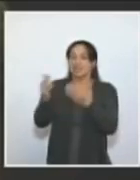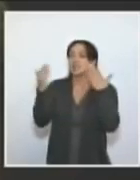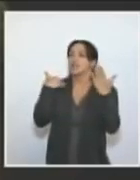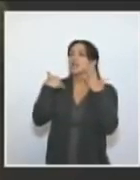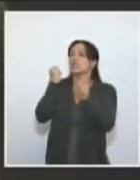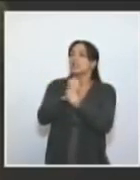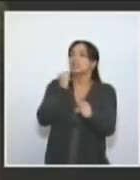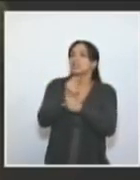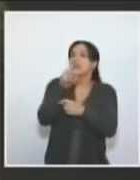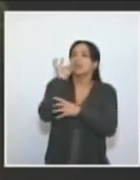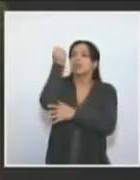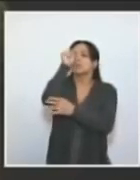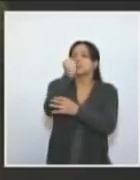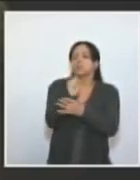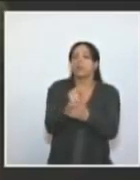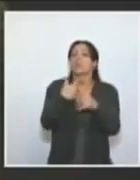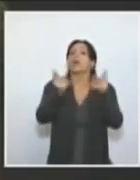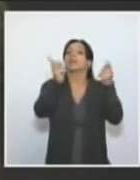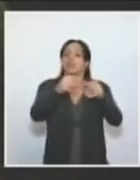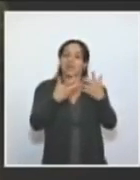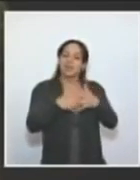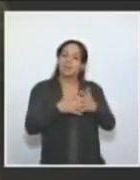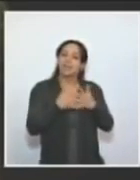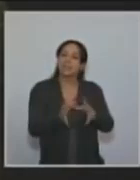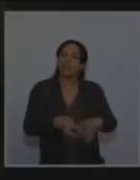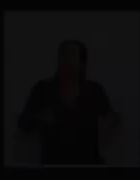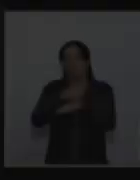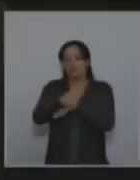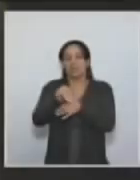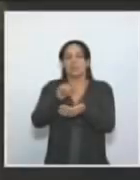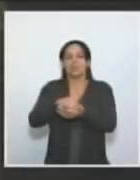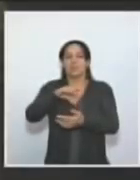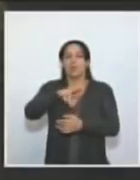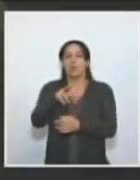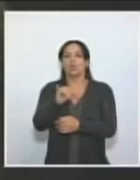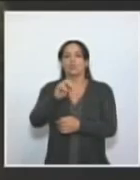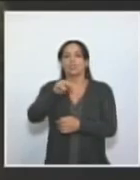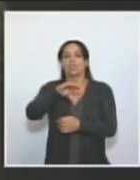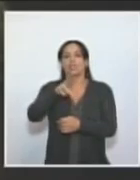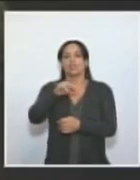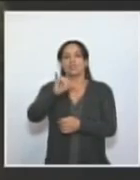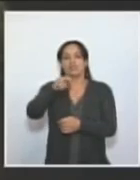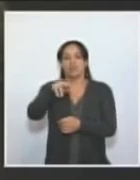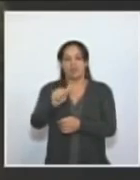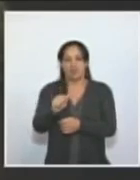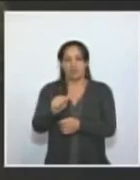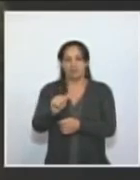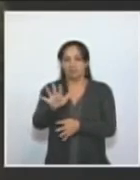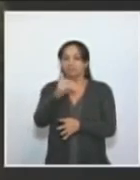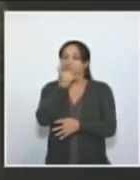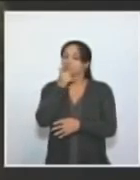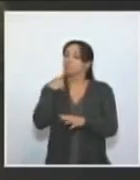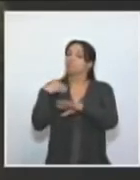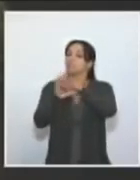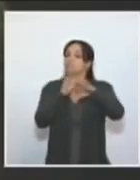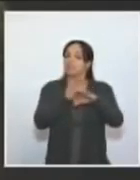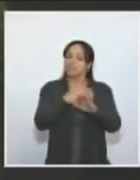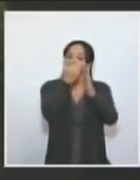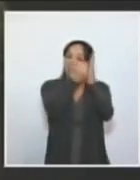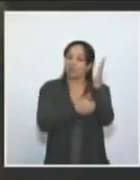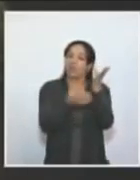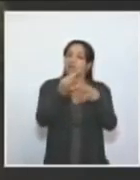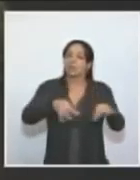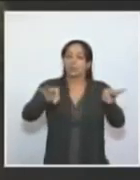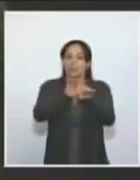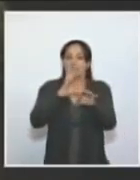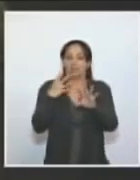se están quebrando también los empresarios más importantes del sector, para dejar constancia de la importancia de que el